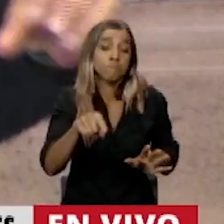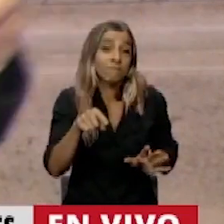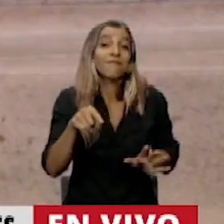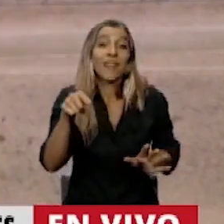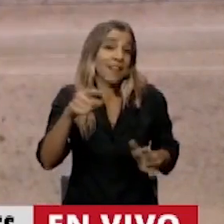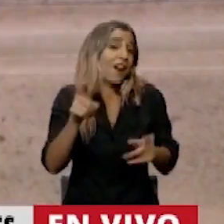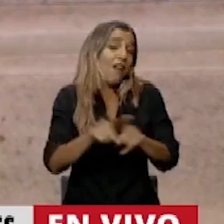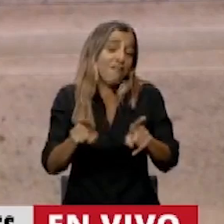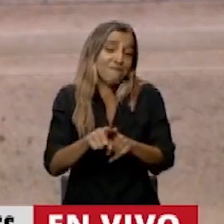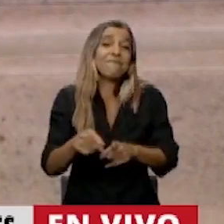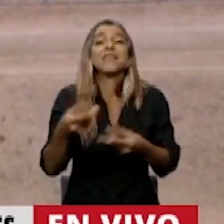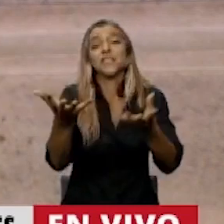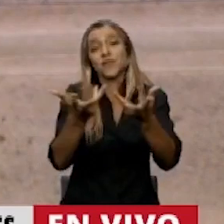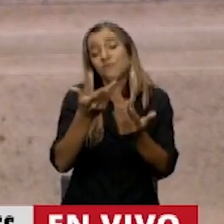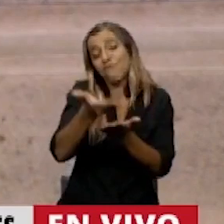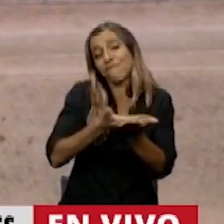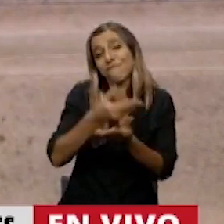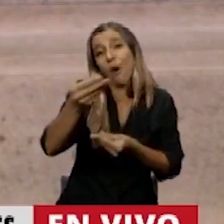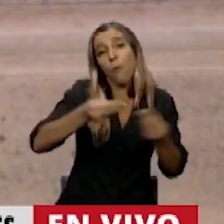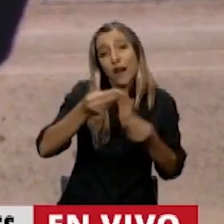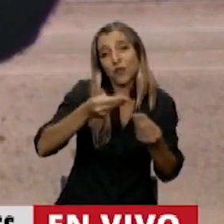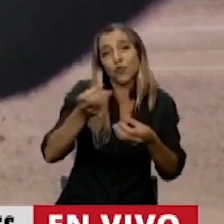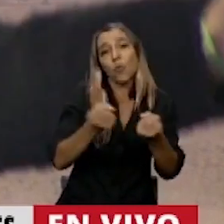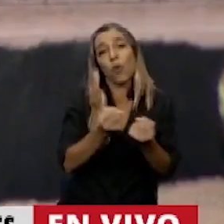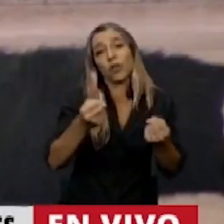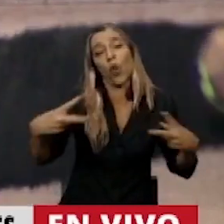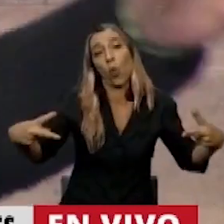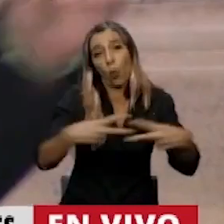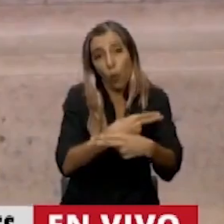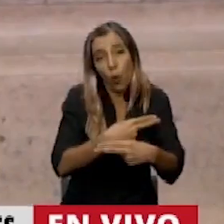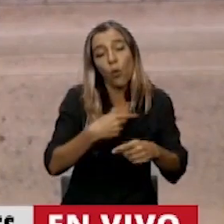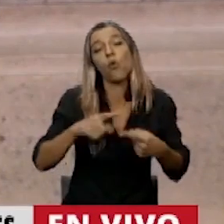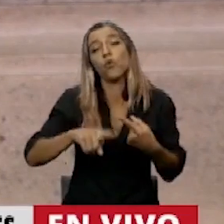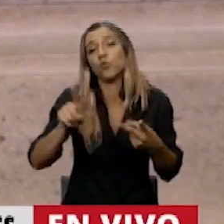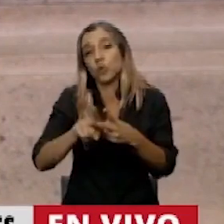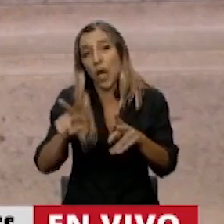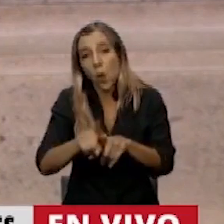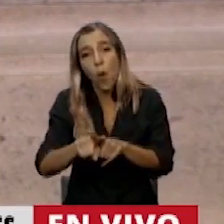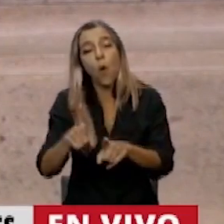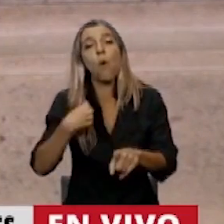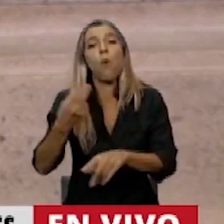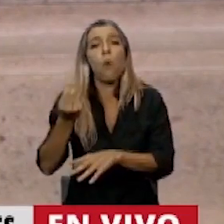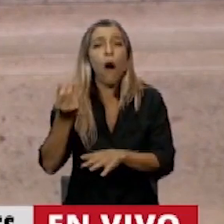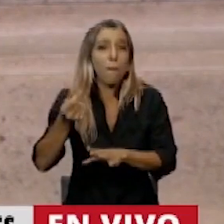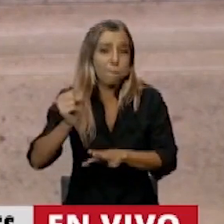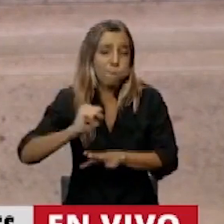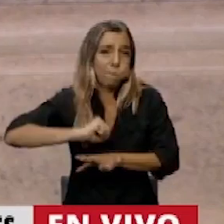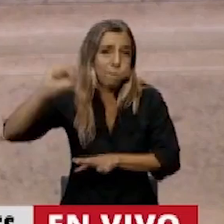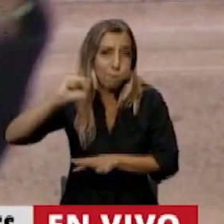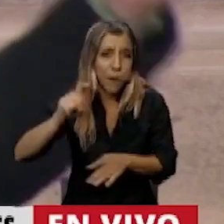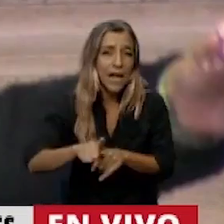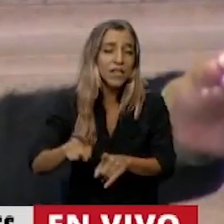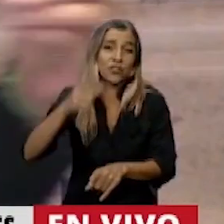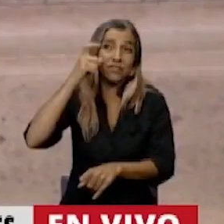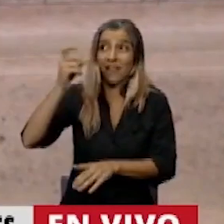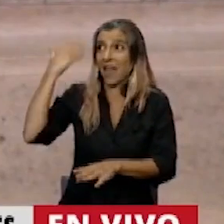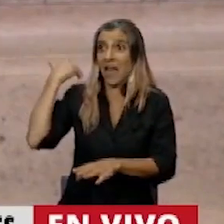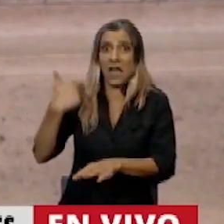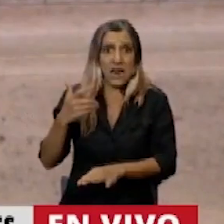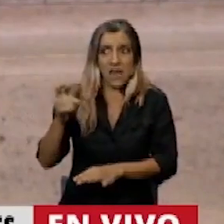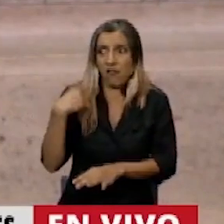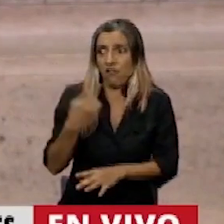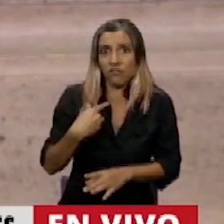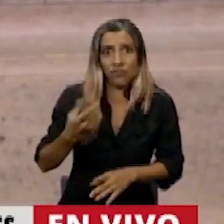presupuesto de ajuste está haciendo ruido, como la liberación de las tarifas desde el 1 de enero va a estar haciendo